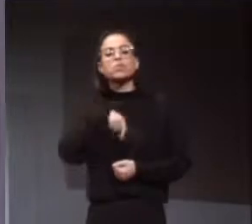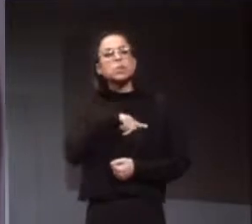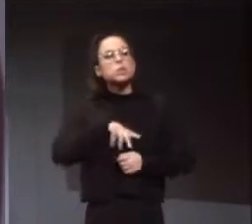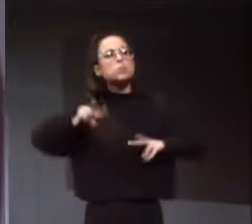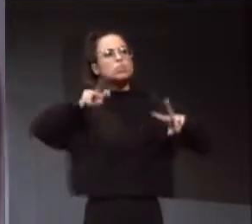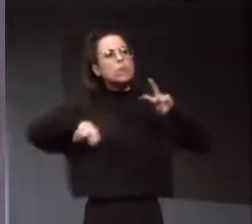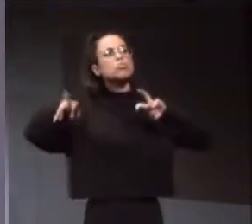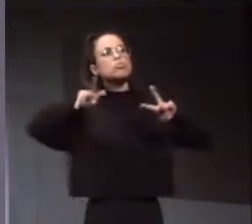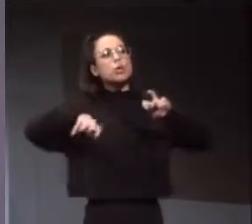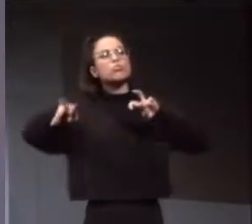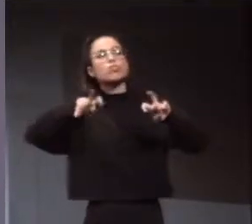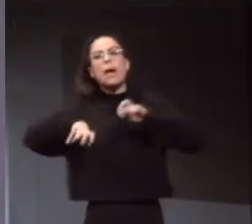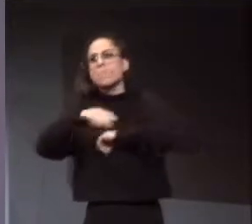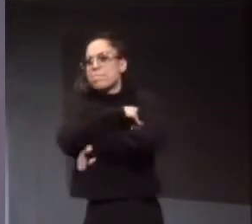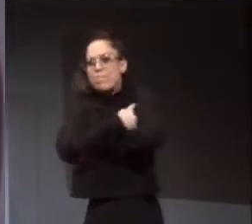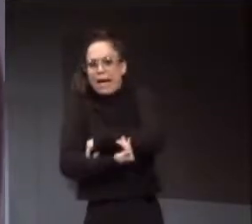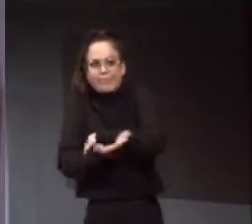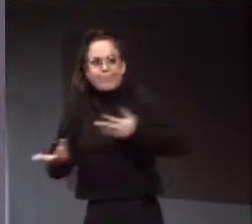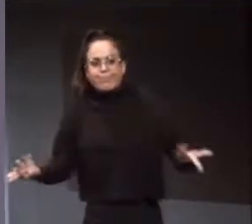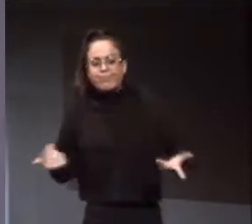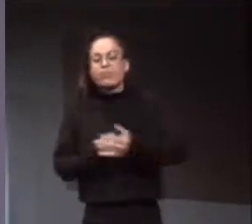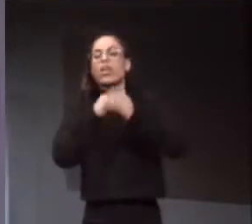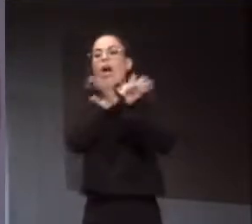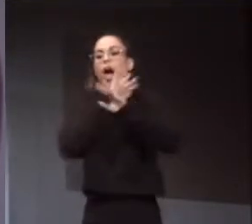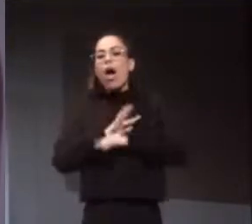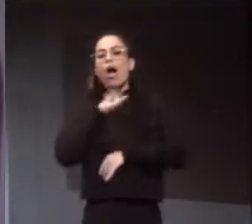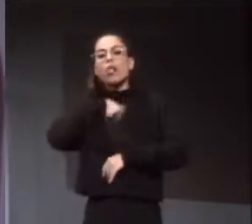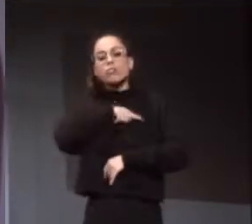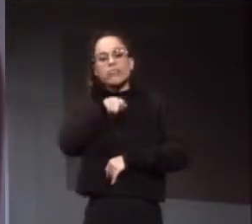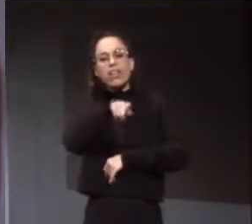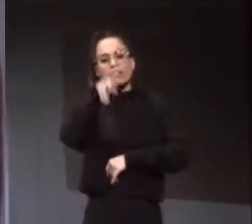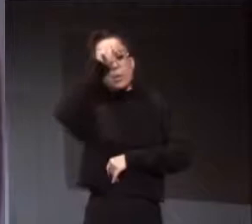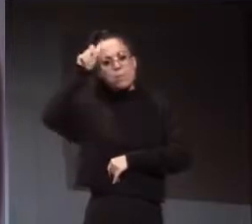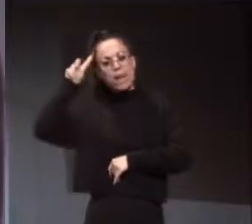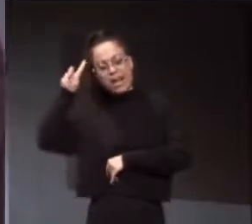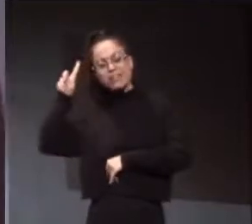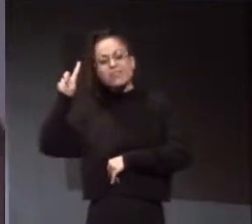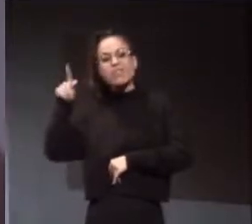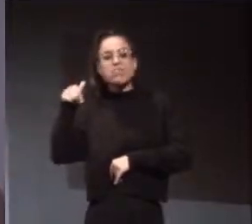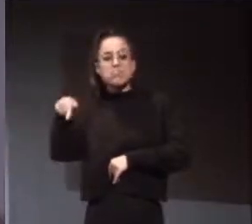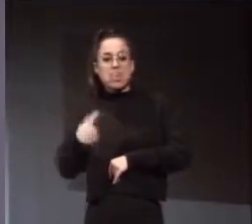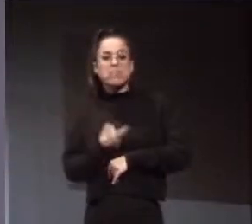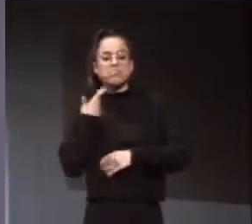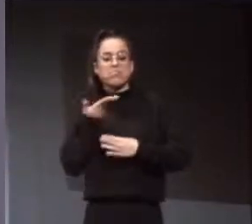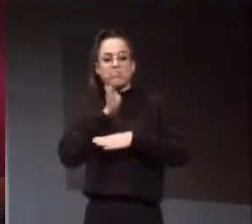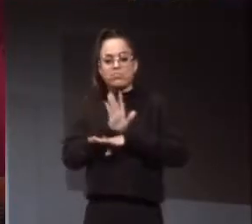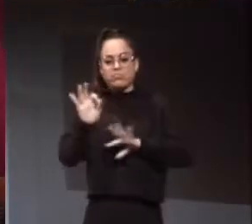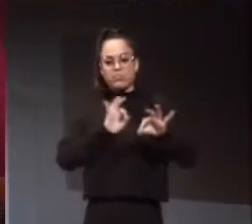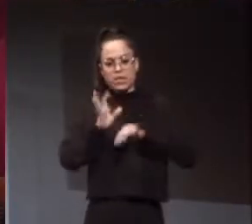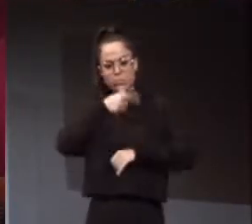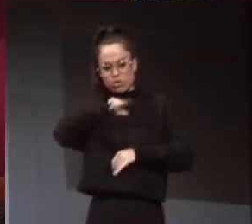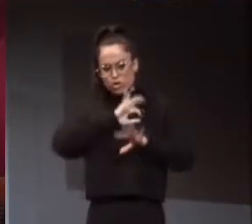vida y fue una de las obras que estaba recurrentemente en los primeros tiempos del teatro del barrio yo lo que quería preguntarte si nos han cerrado el